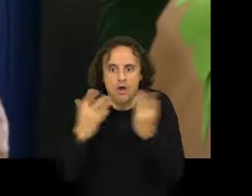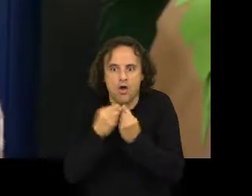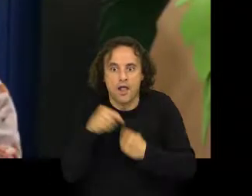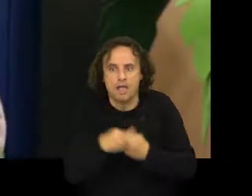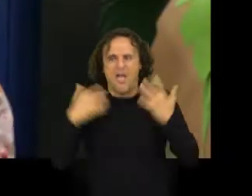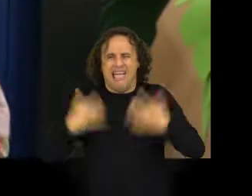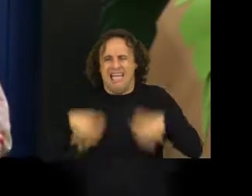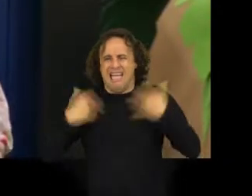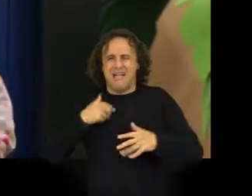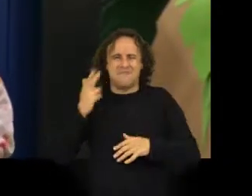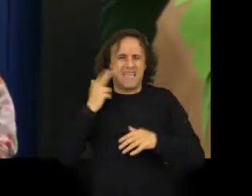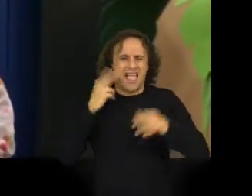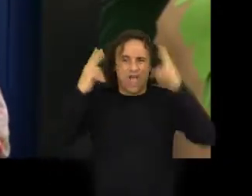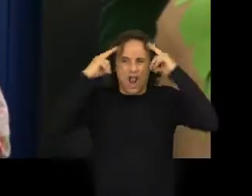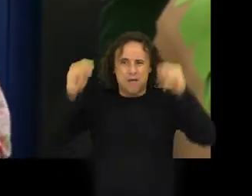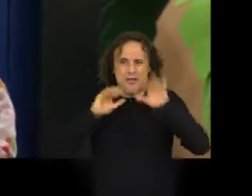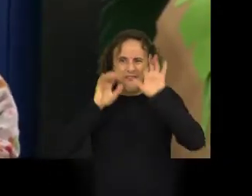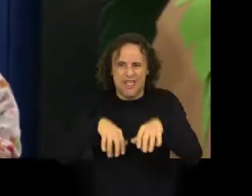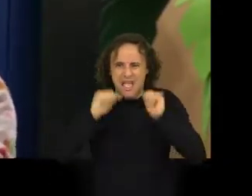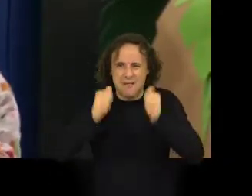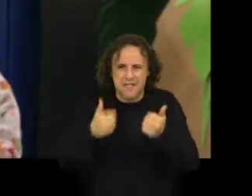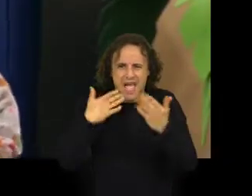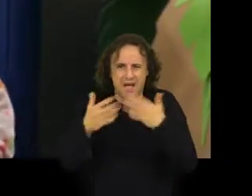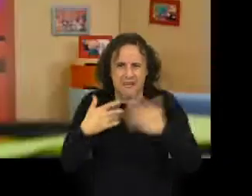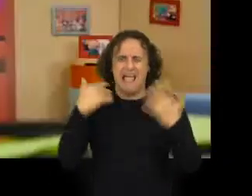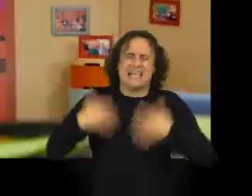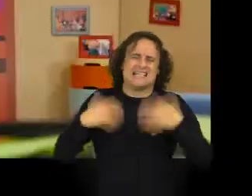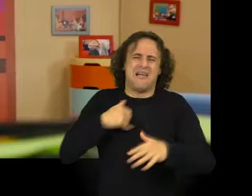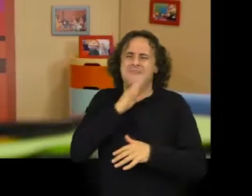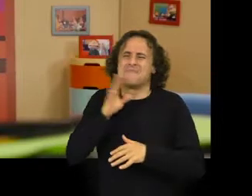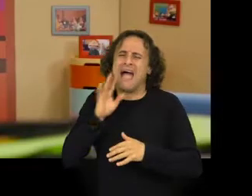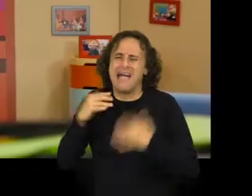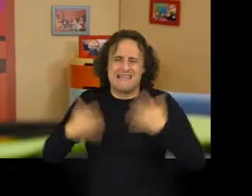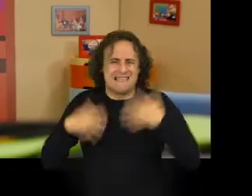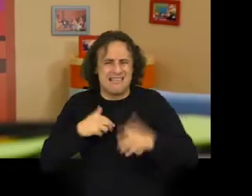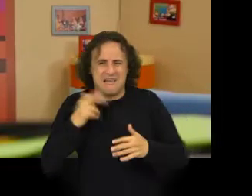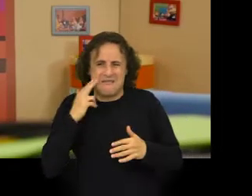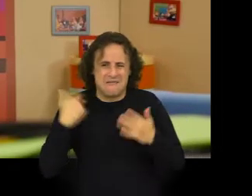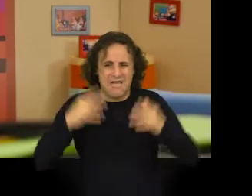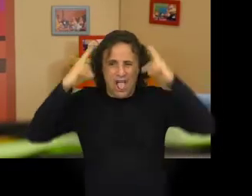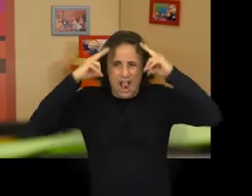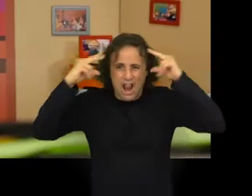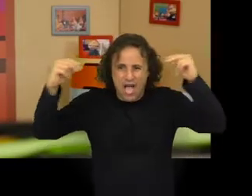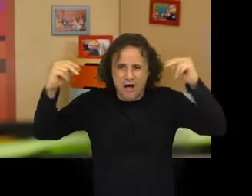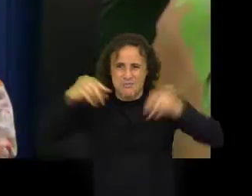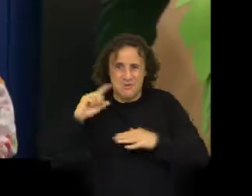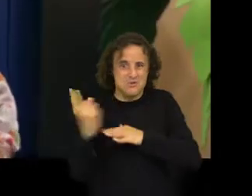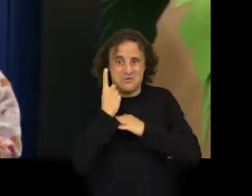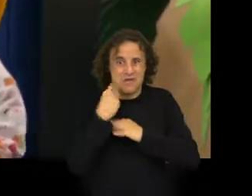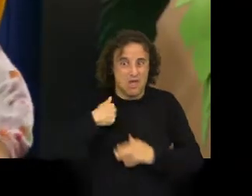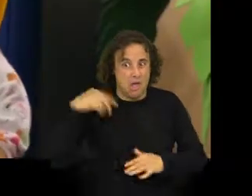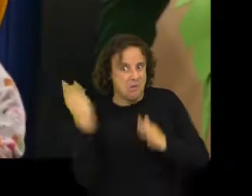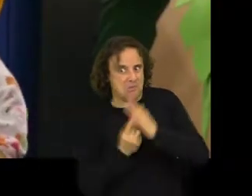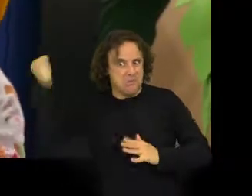¡Ai, que medo! Un lobo feroz falou con Carapuchiña Vermella, mamá! ¡Ai, se fala comigo un lobo feroz